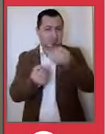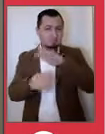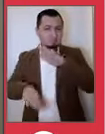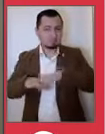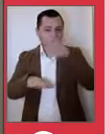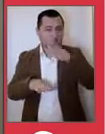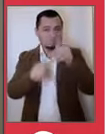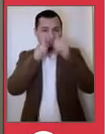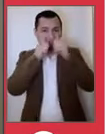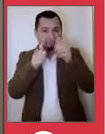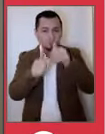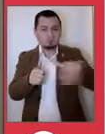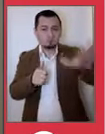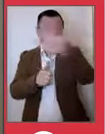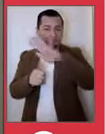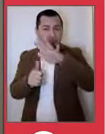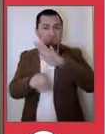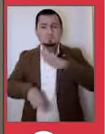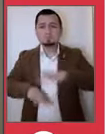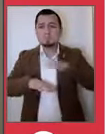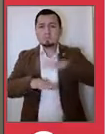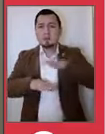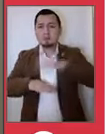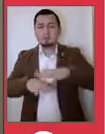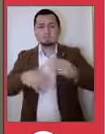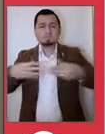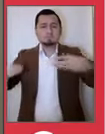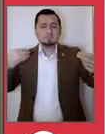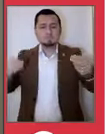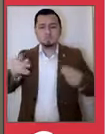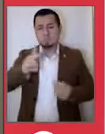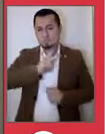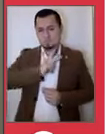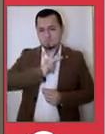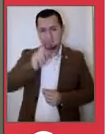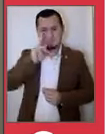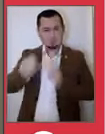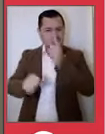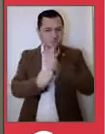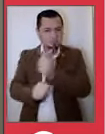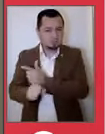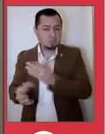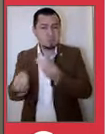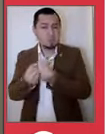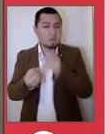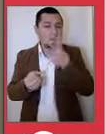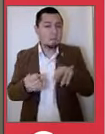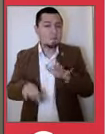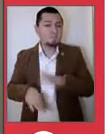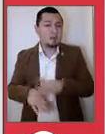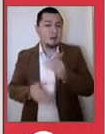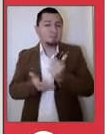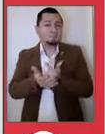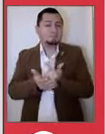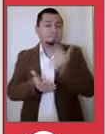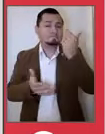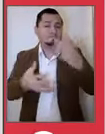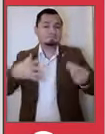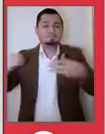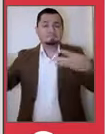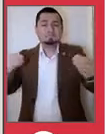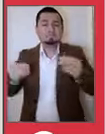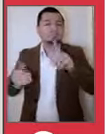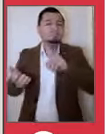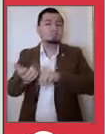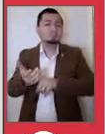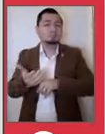activos hemos también he visto cómo ha crecido el número de casos activos de